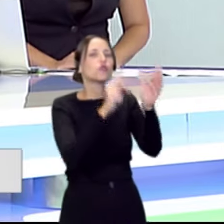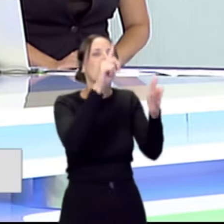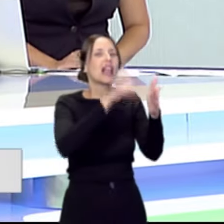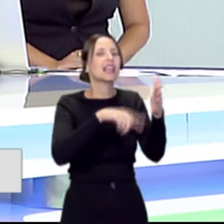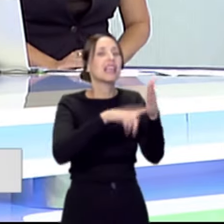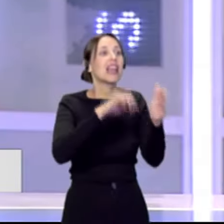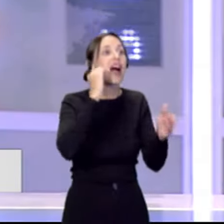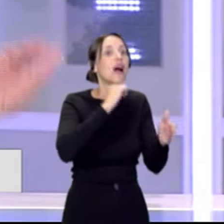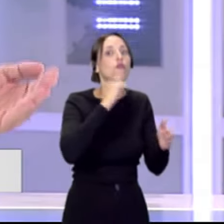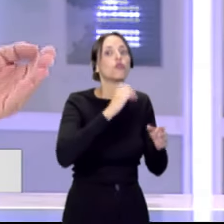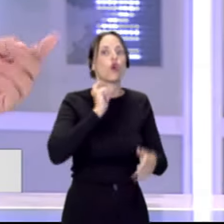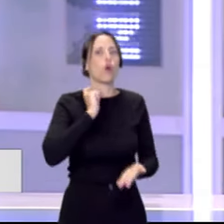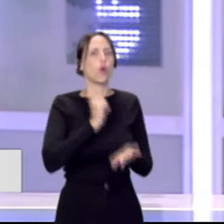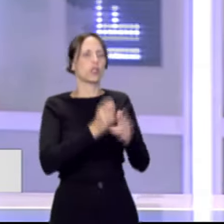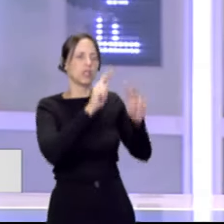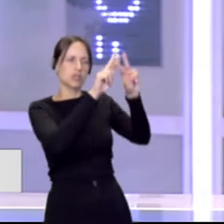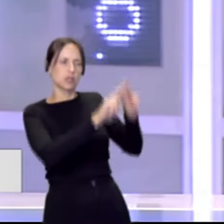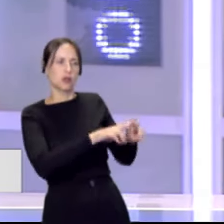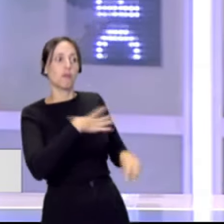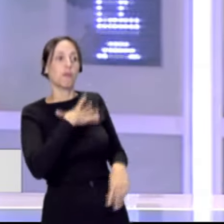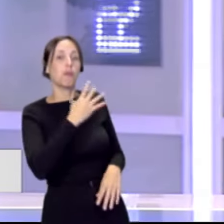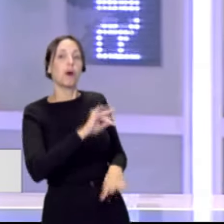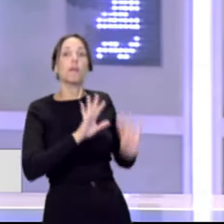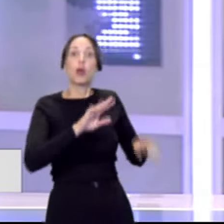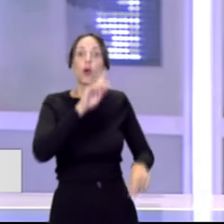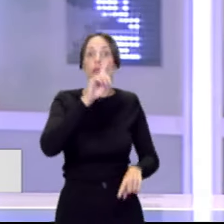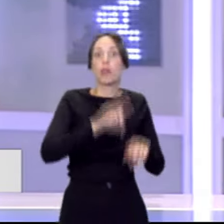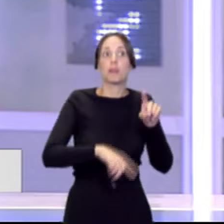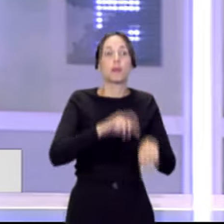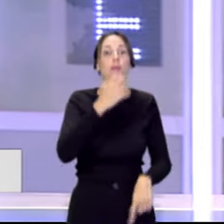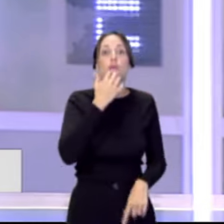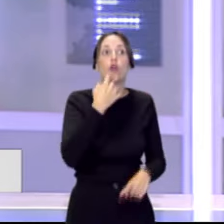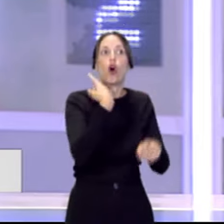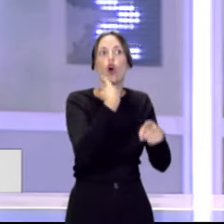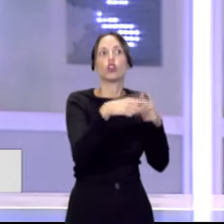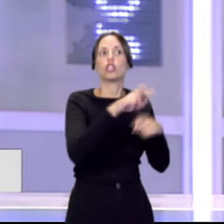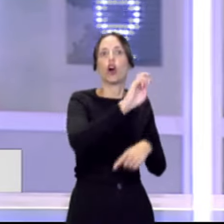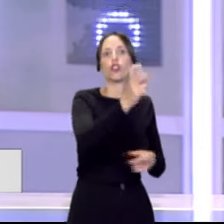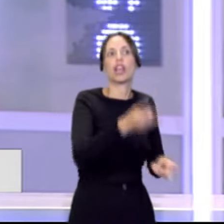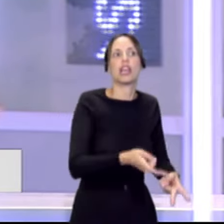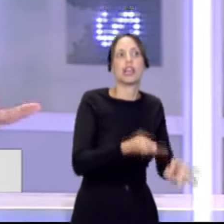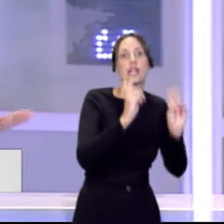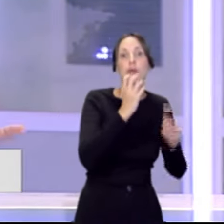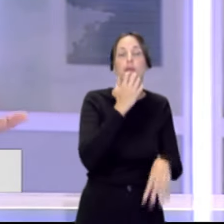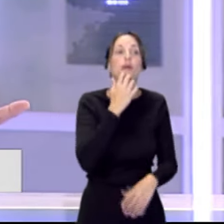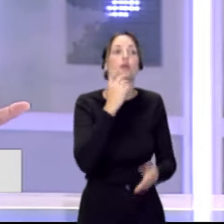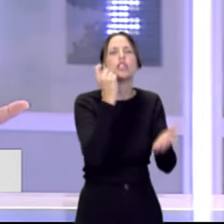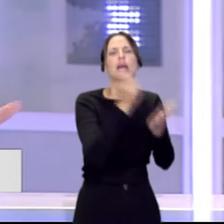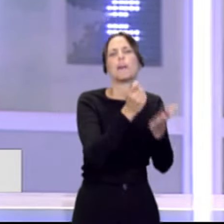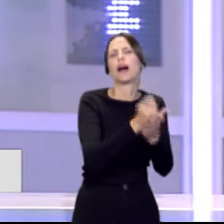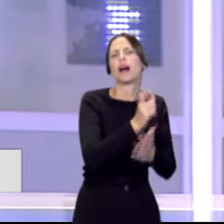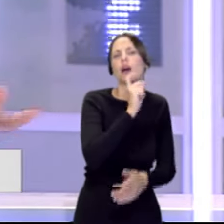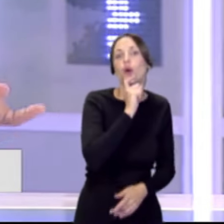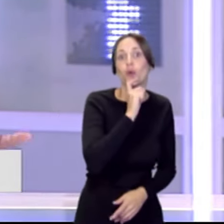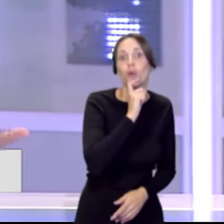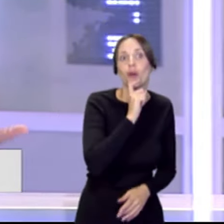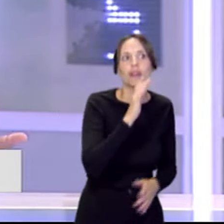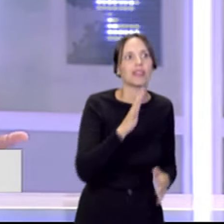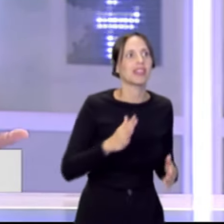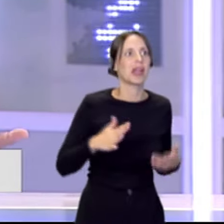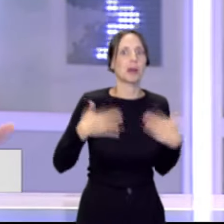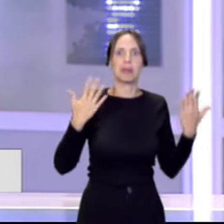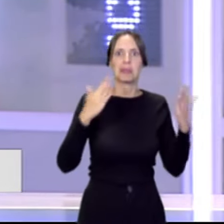de cuestiones que pueden pactar libremente, incluso la moneda a la que se paga el alquiler. Y de repente han aparecido un montón de viviendas que nadie quería